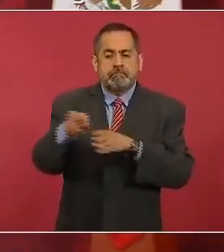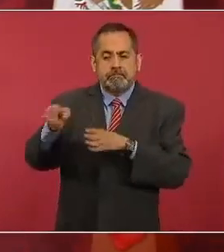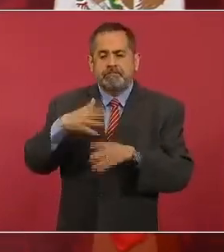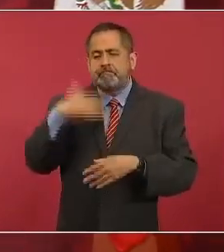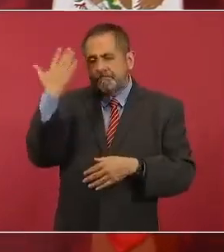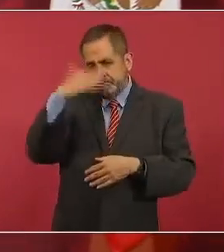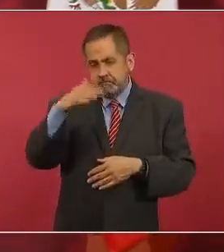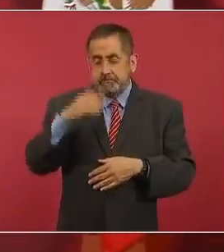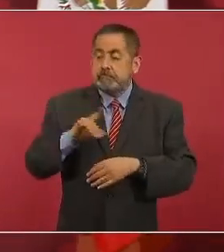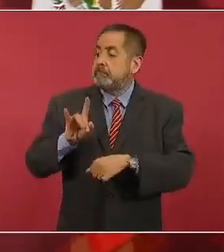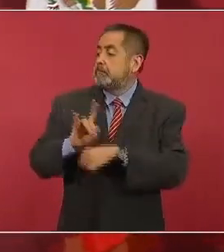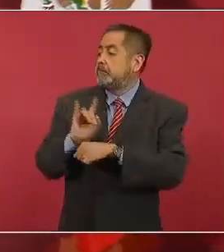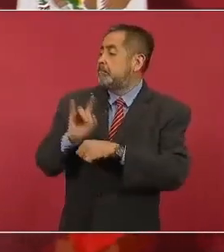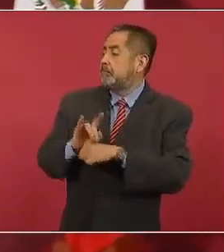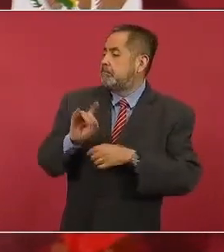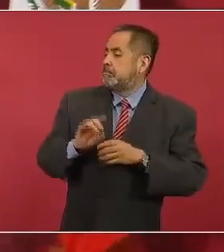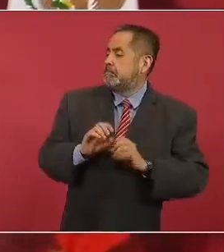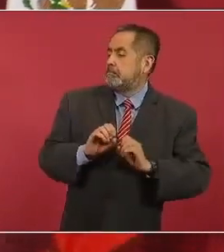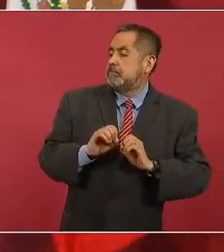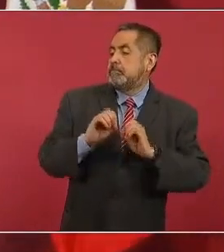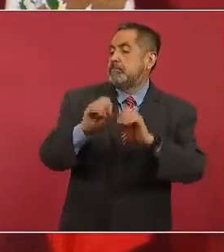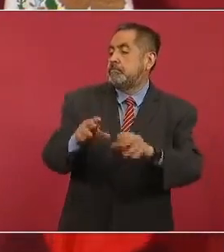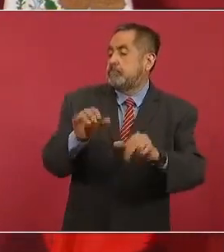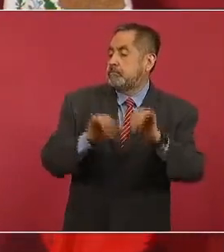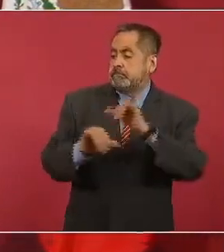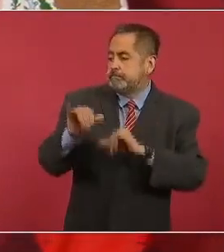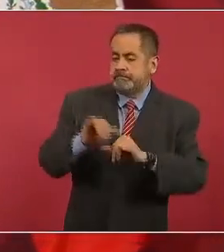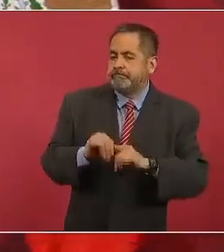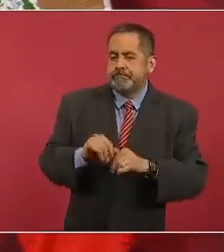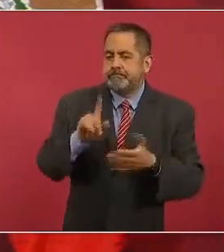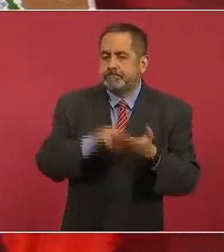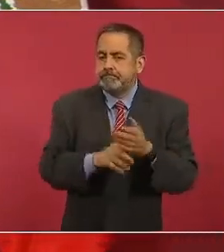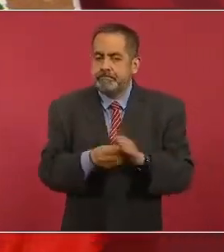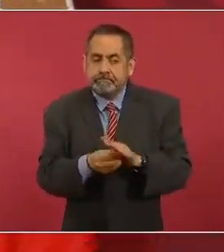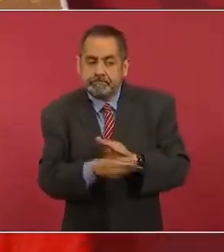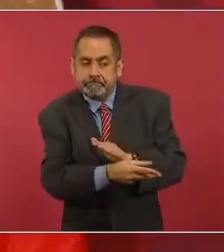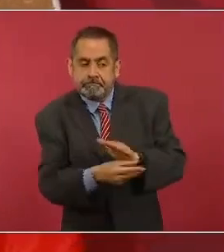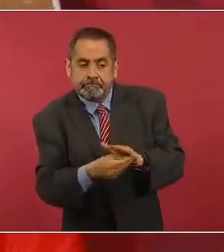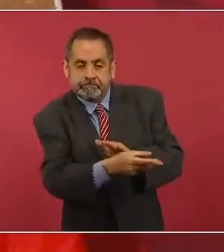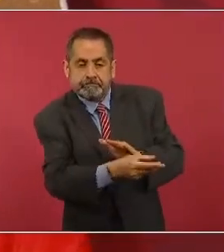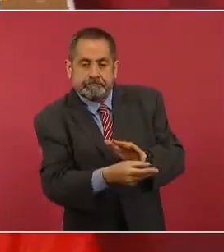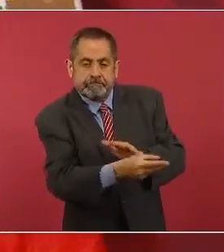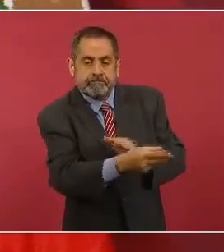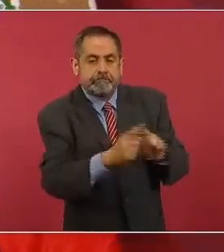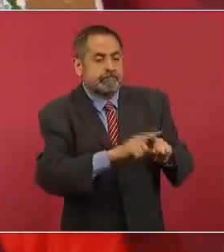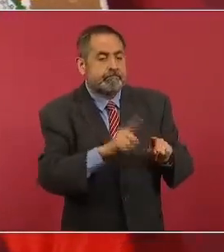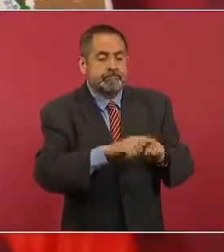supuestamente para ir entregando estas sustancias en distintas